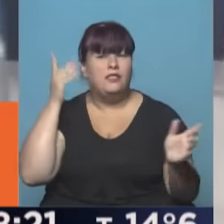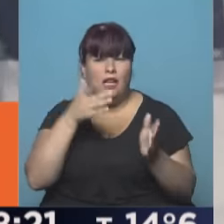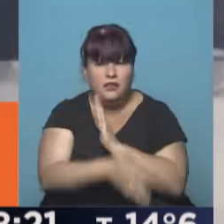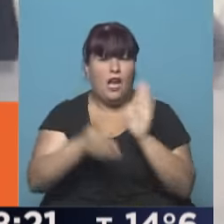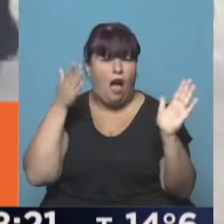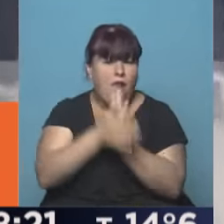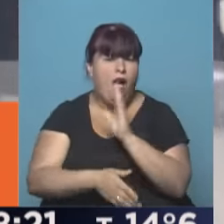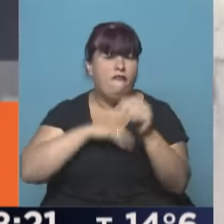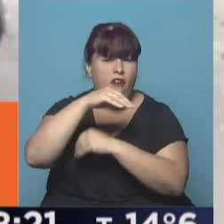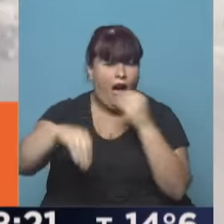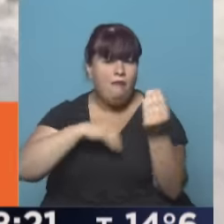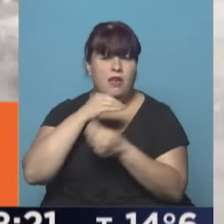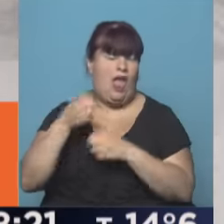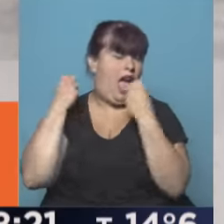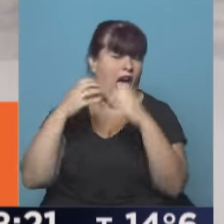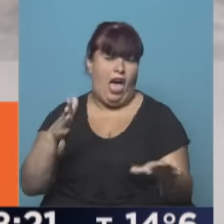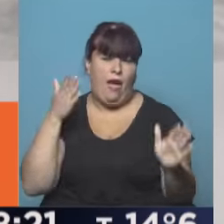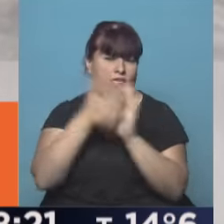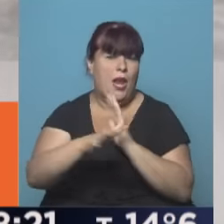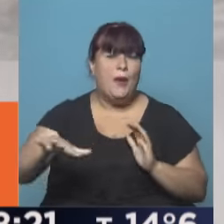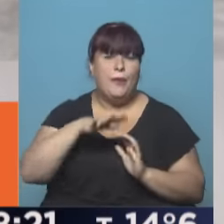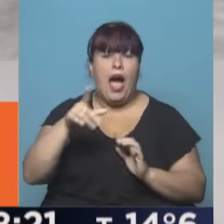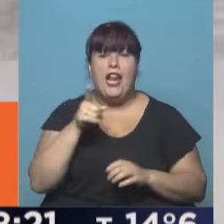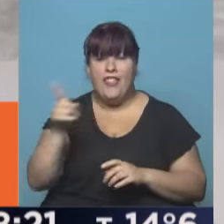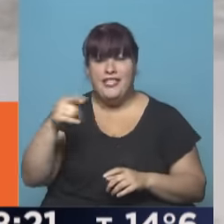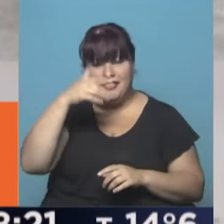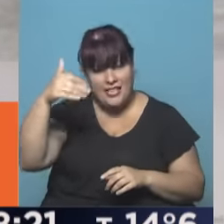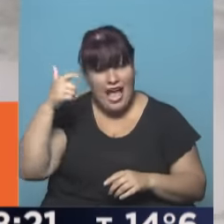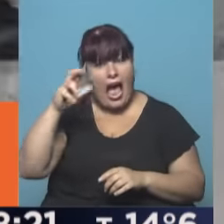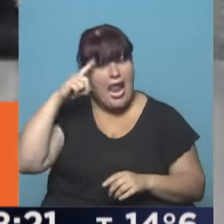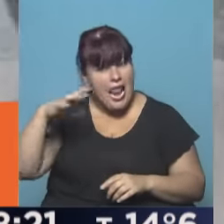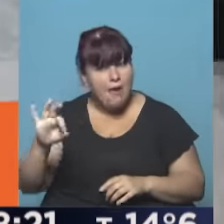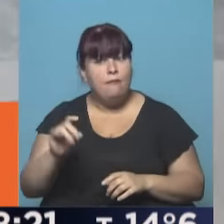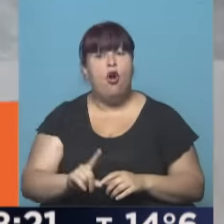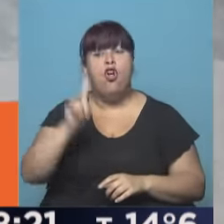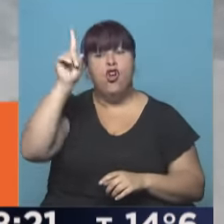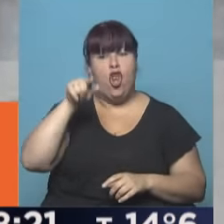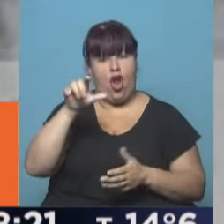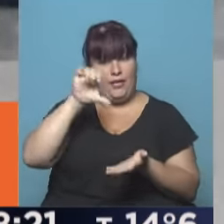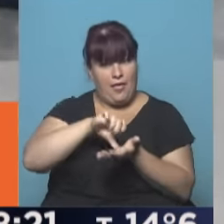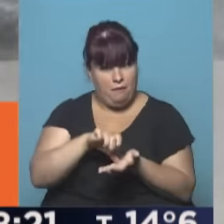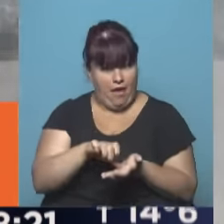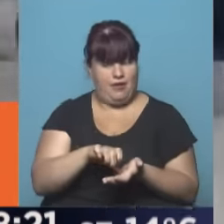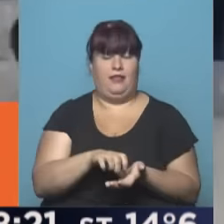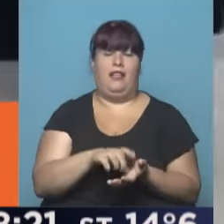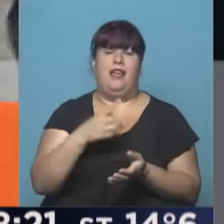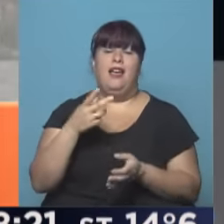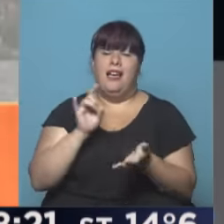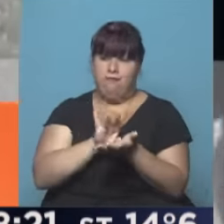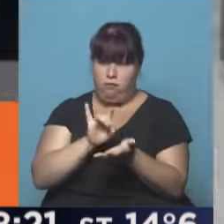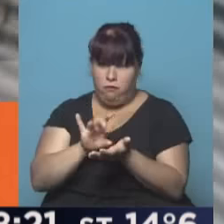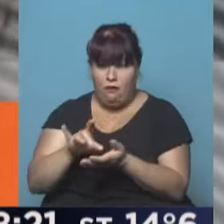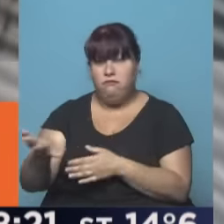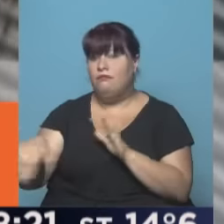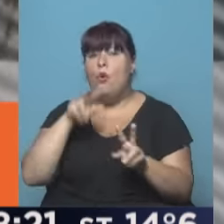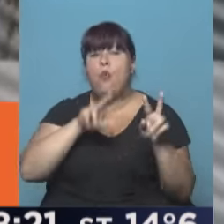éxodo de miles de familias que abandonan los barrios del este de la ciudad siria de Alepo, en el norte del país. Los expulsados buscan